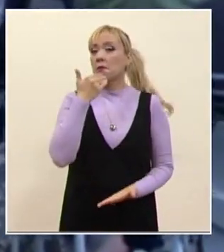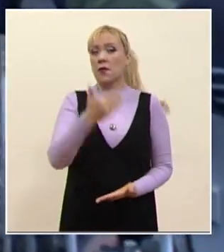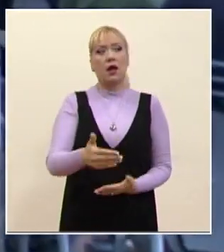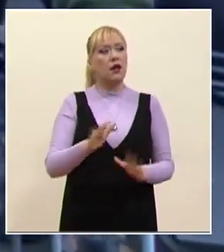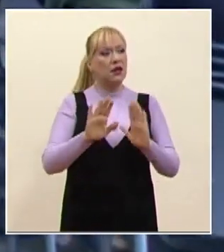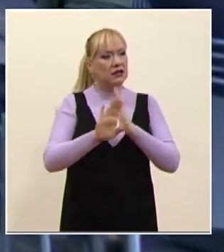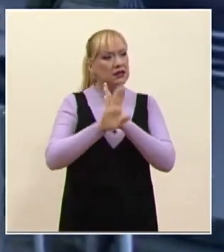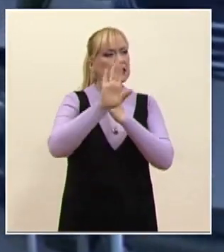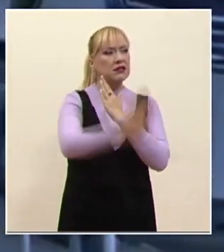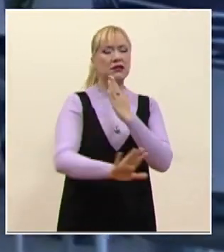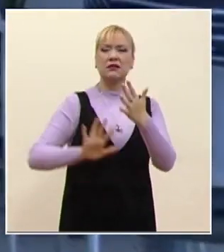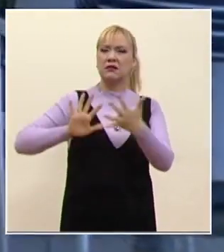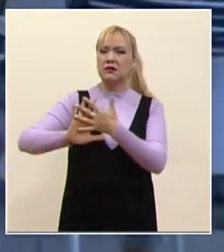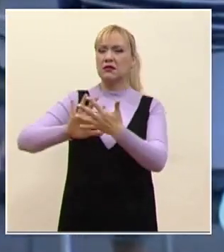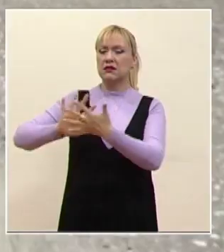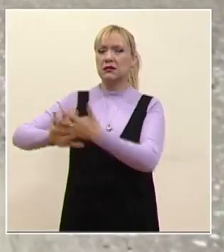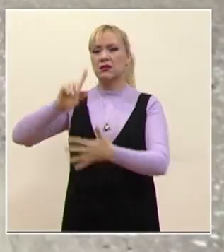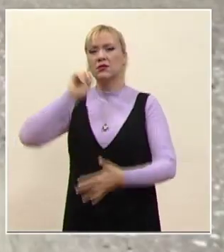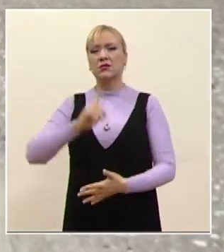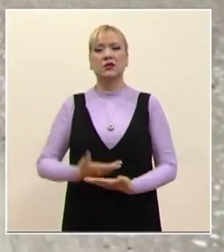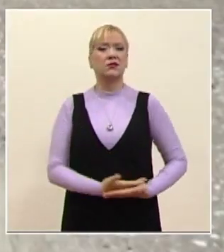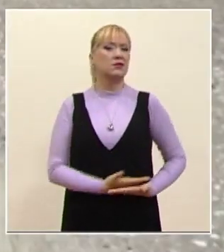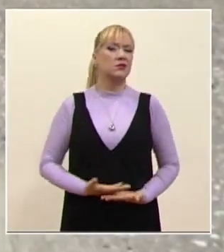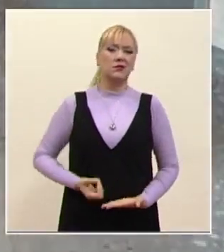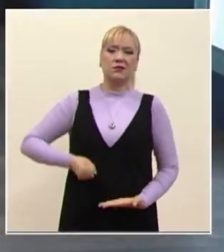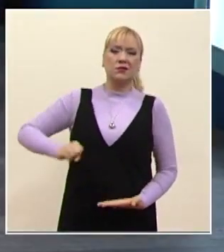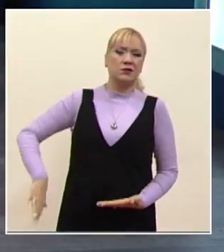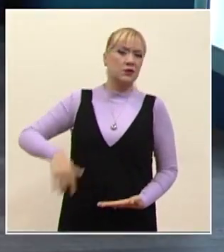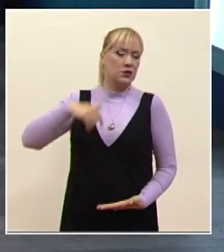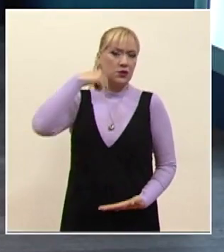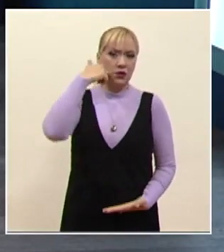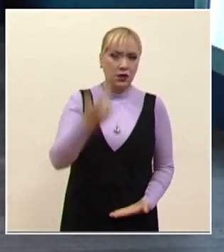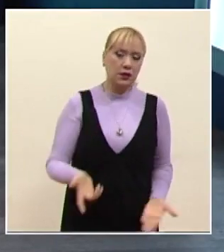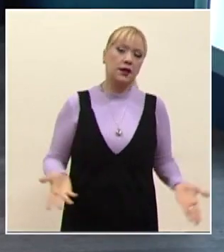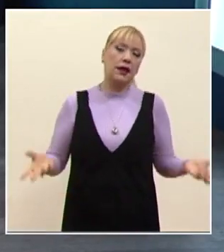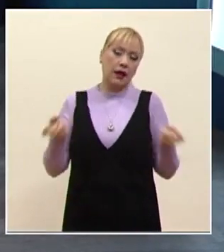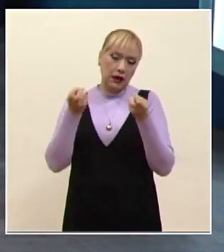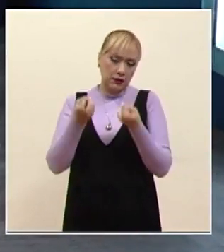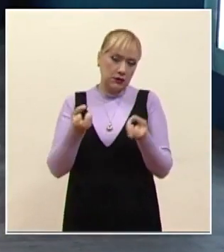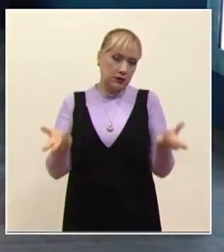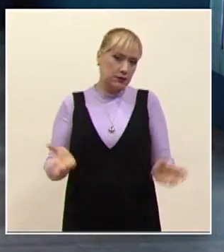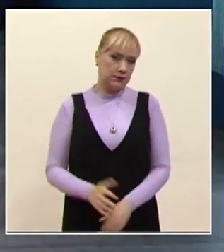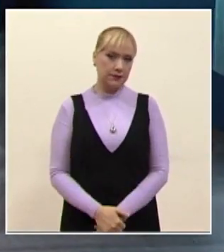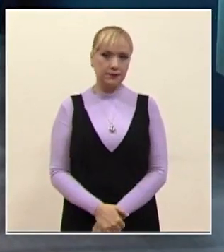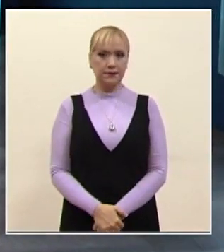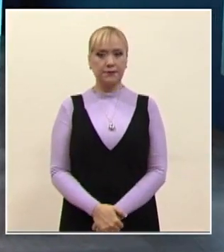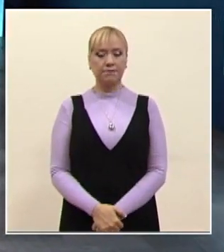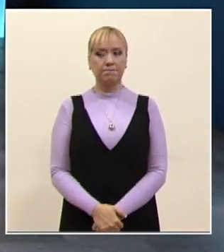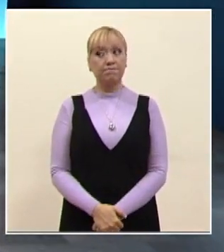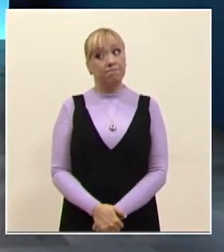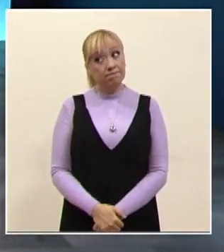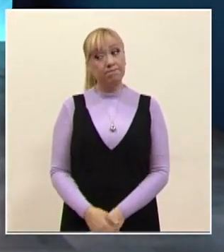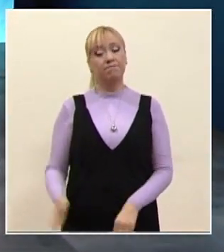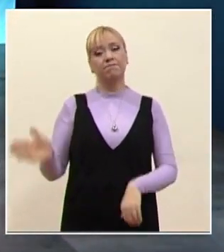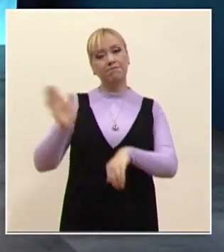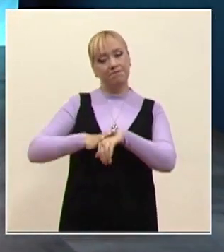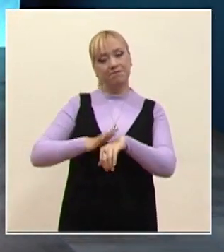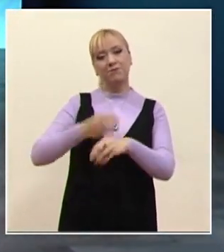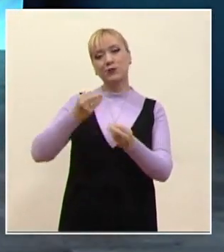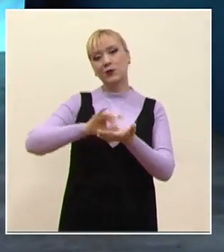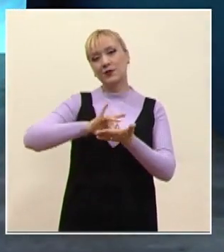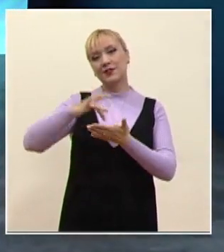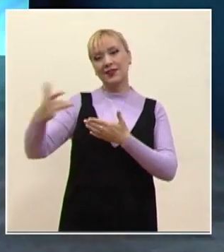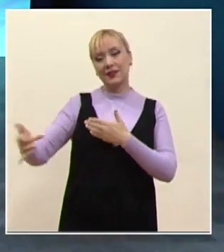de mujeres que deciden interrumpir un embarazo. Es la información que tenemos. Pues muchas gracias, Juan Carlos. Pues